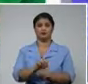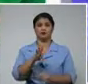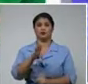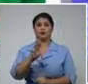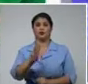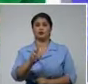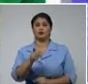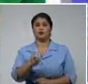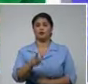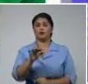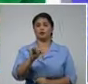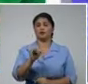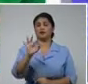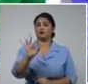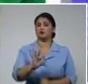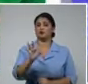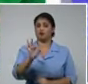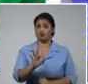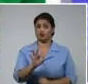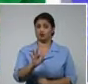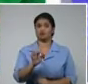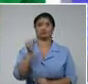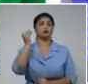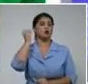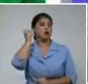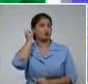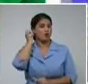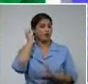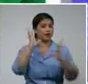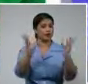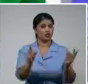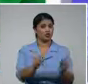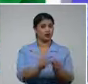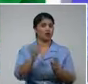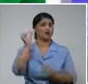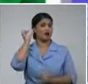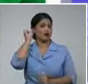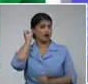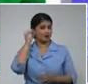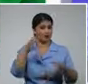43,7% del sexo femenino ayer, en el acumulado el